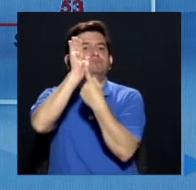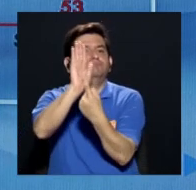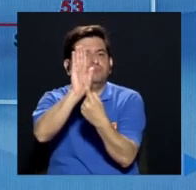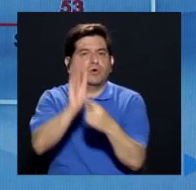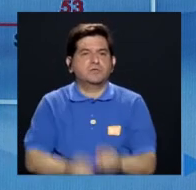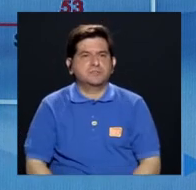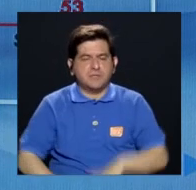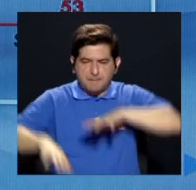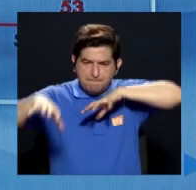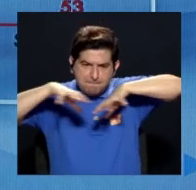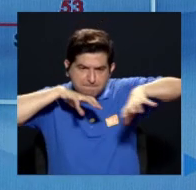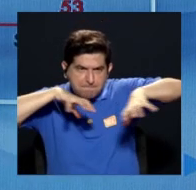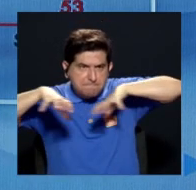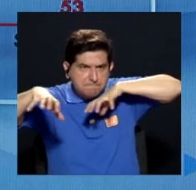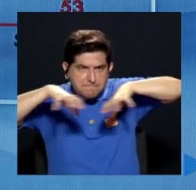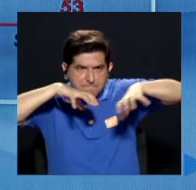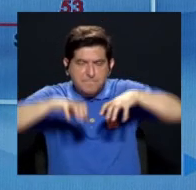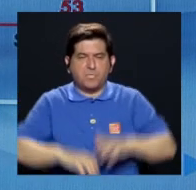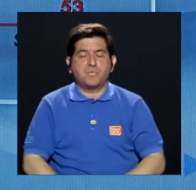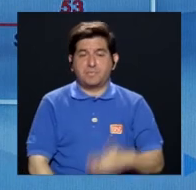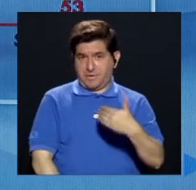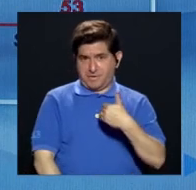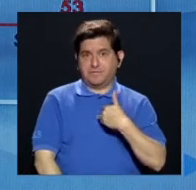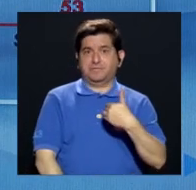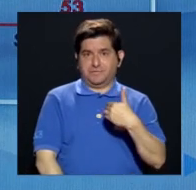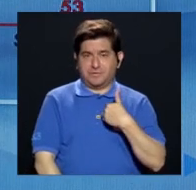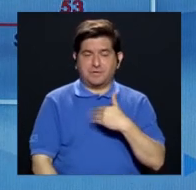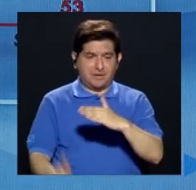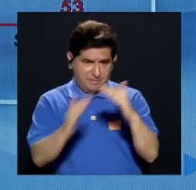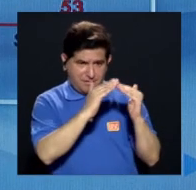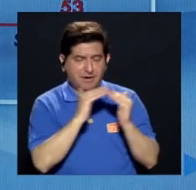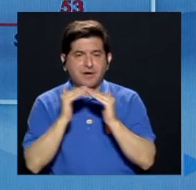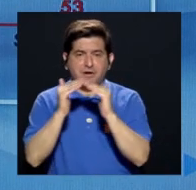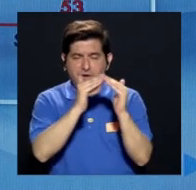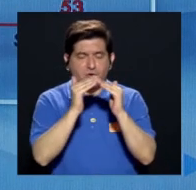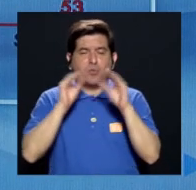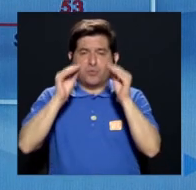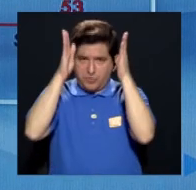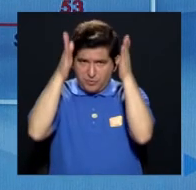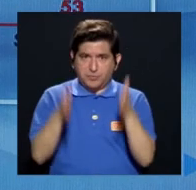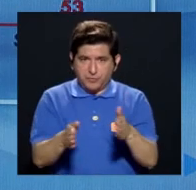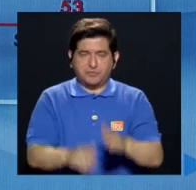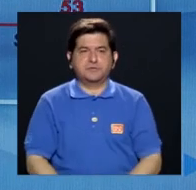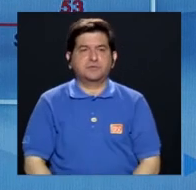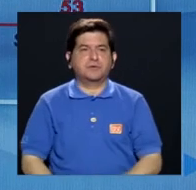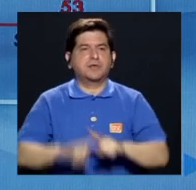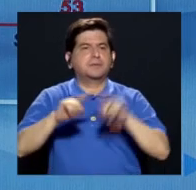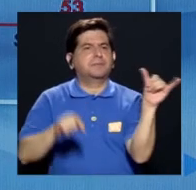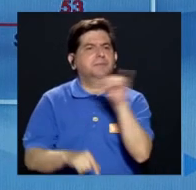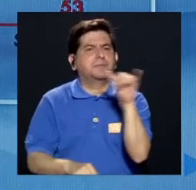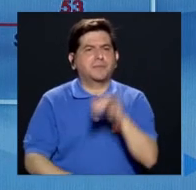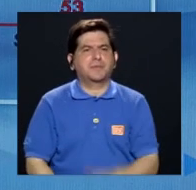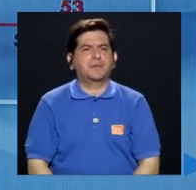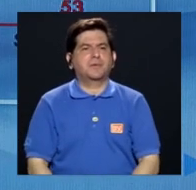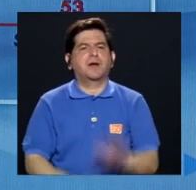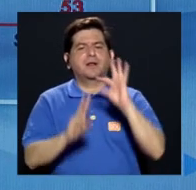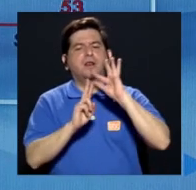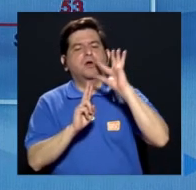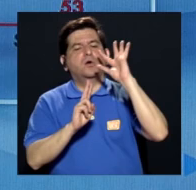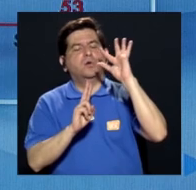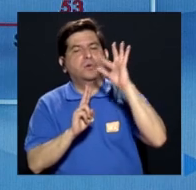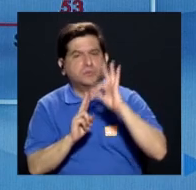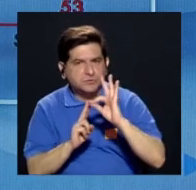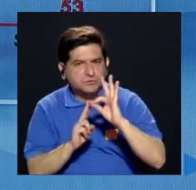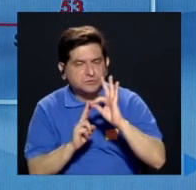la movilidad de nuestra comunidad académica, pero también las